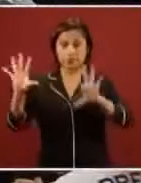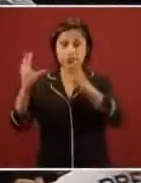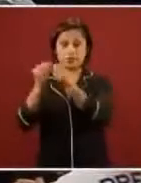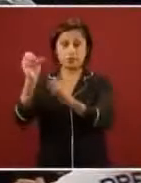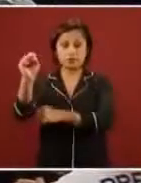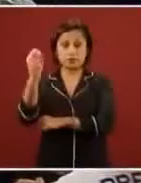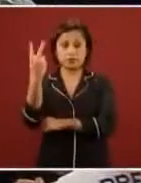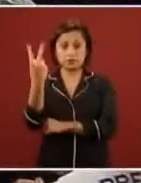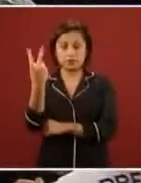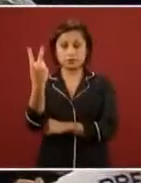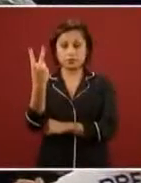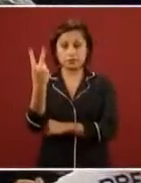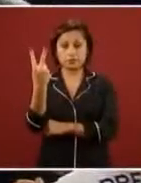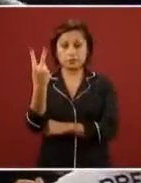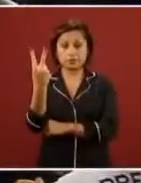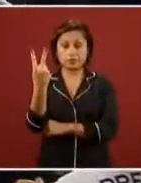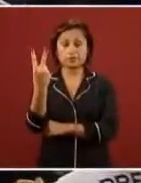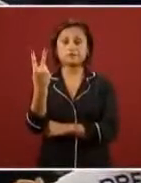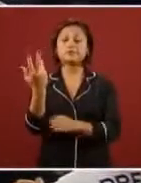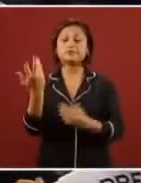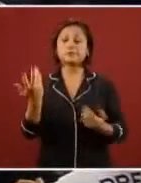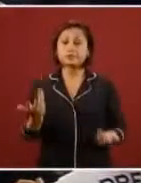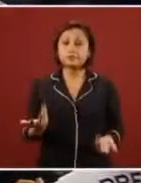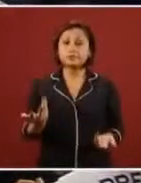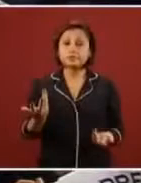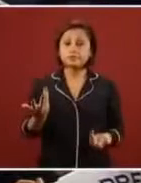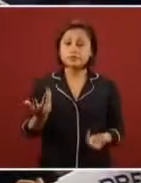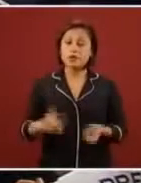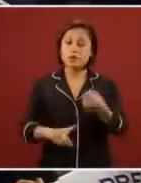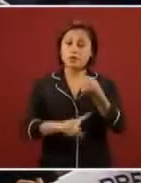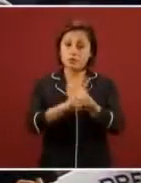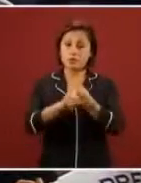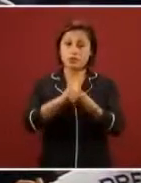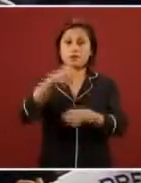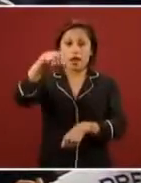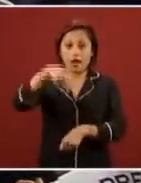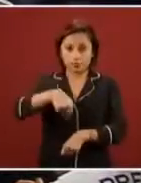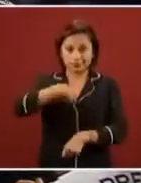62. Tenemos el problema que lo hemos tratado aquí.